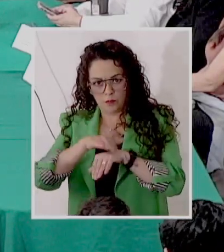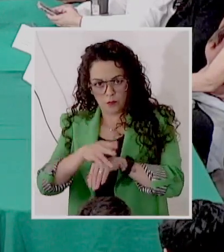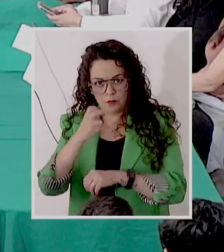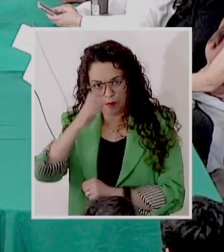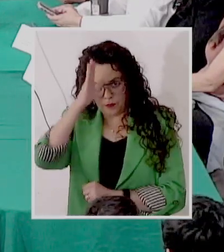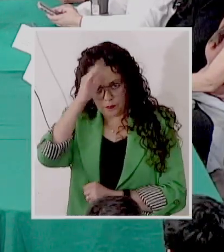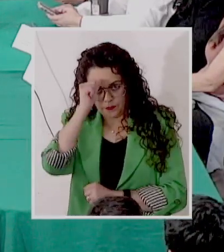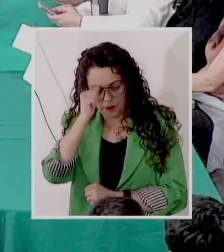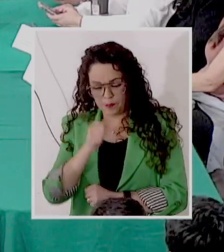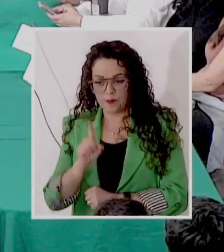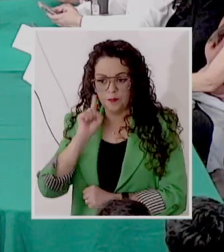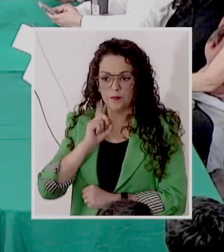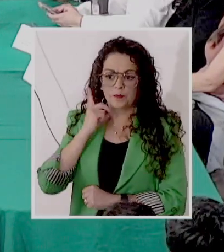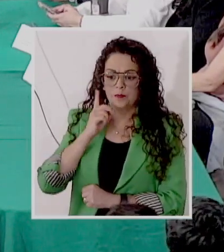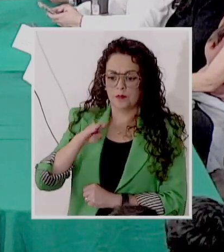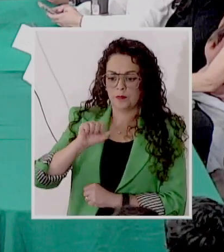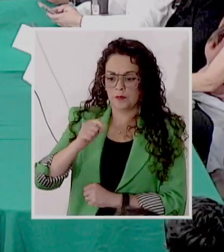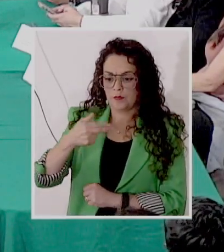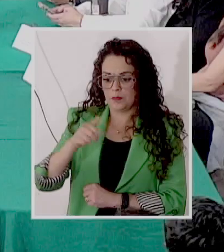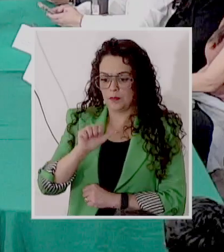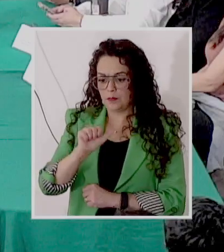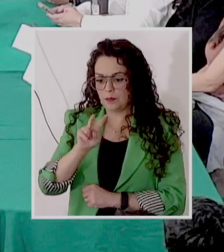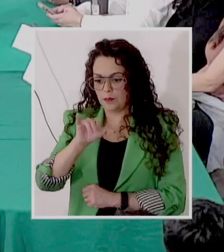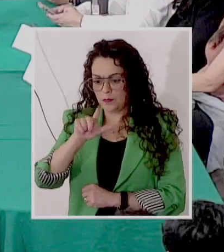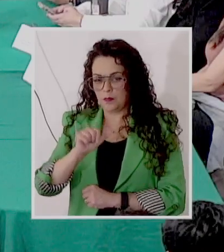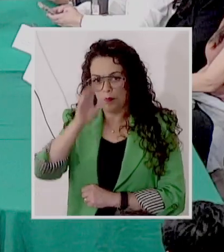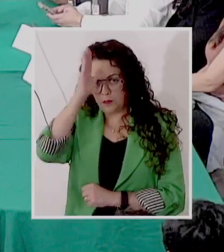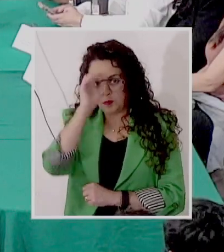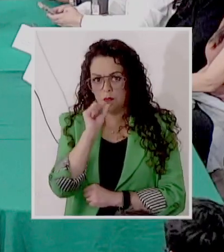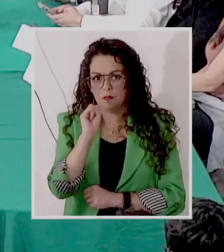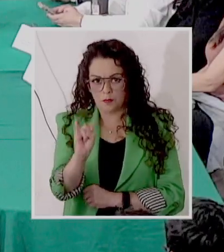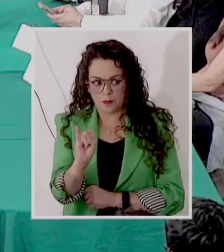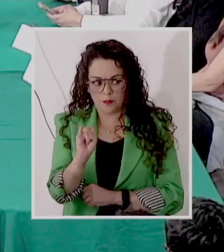Diputada Marta Soledad Ávila Ventura. A favor.